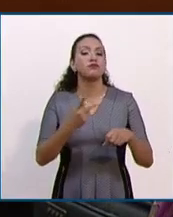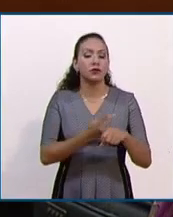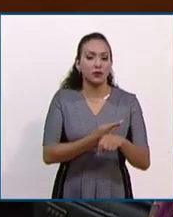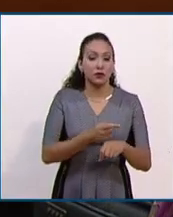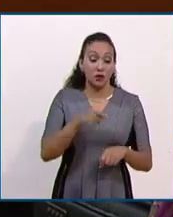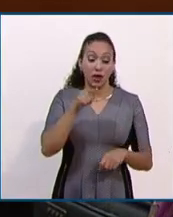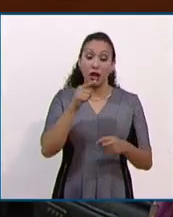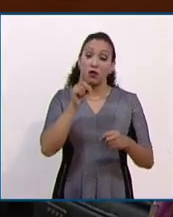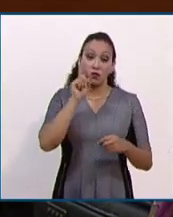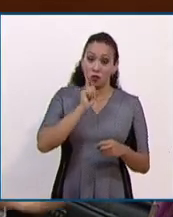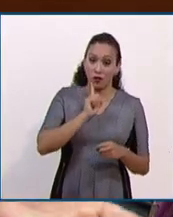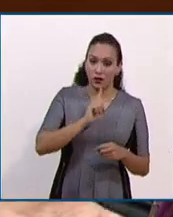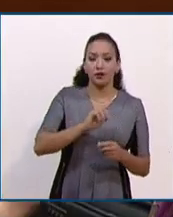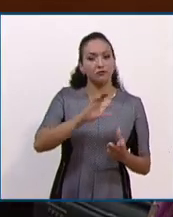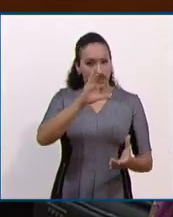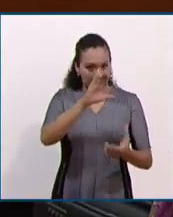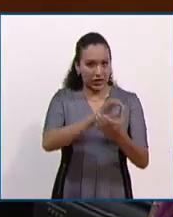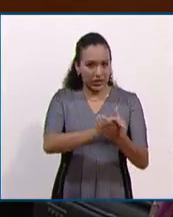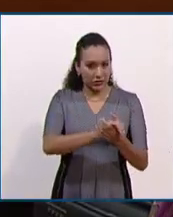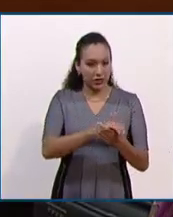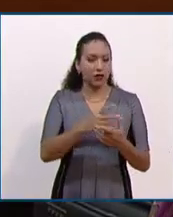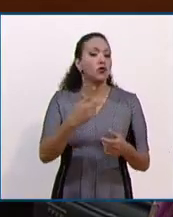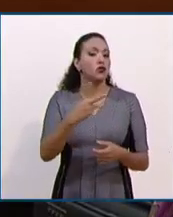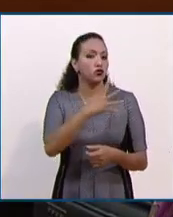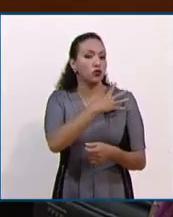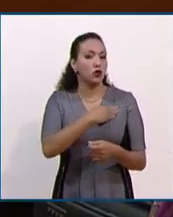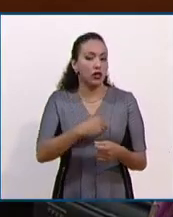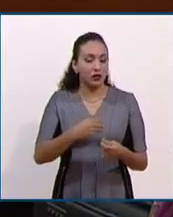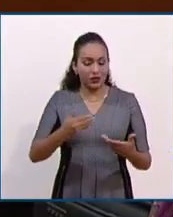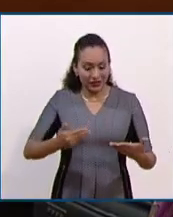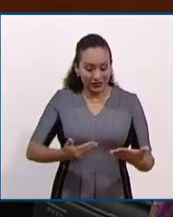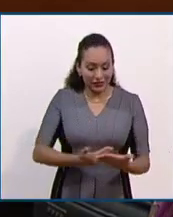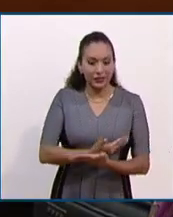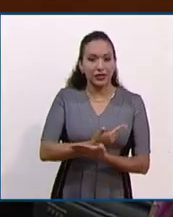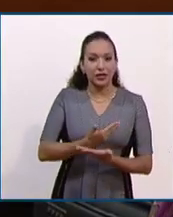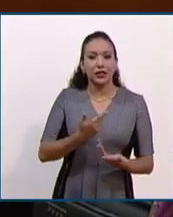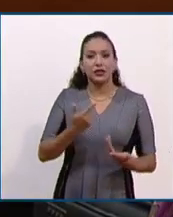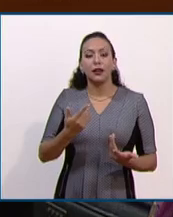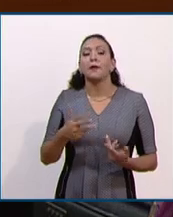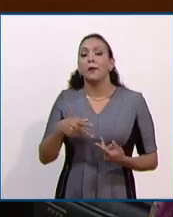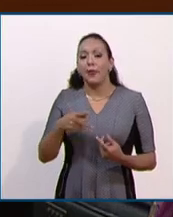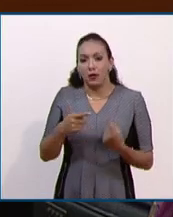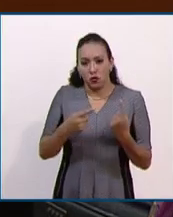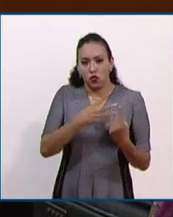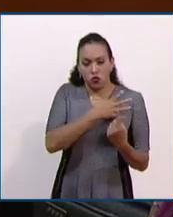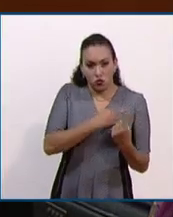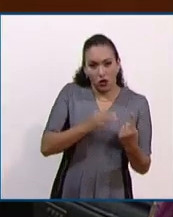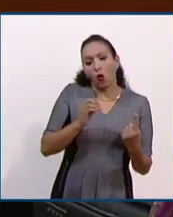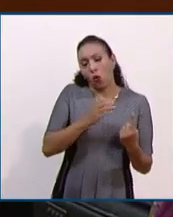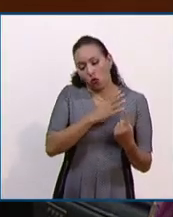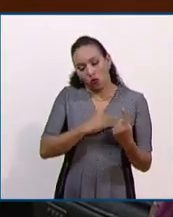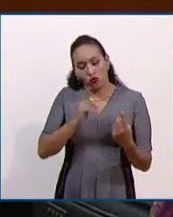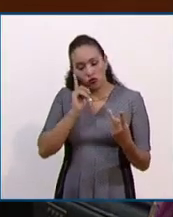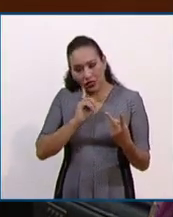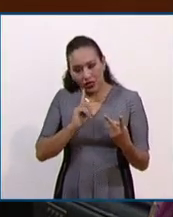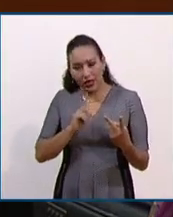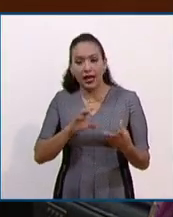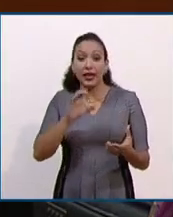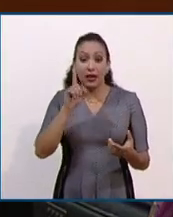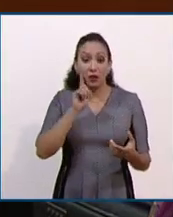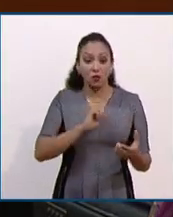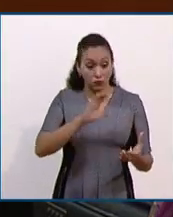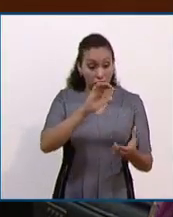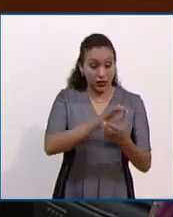civil y el género de la madre quejosa, pues parten de que la procreación de un hijo o de una hija por una mujer